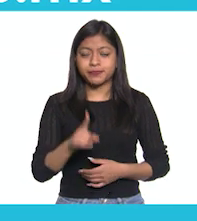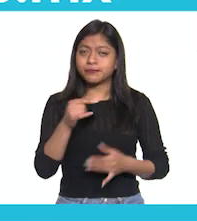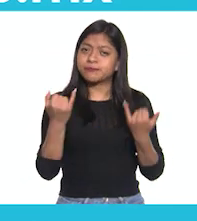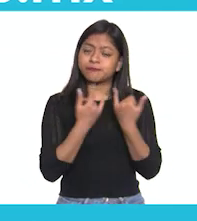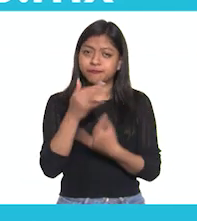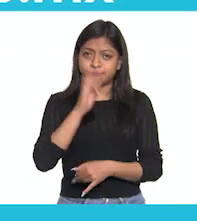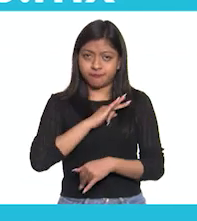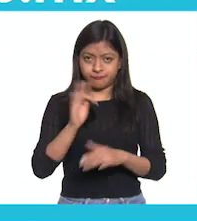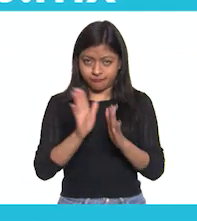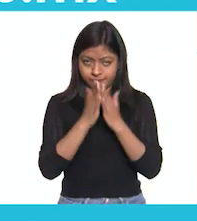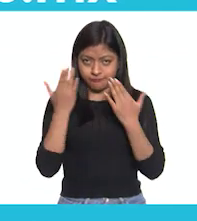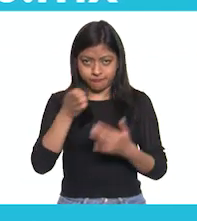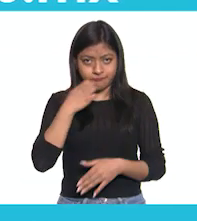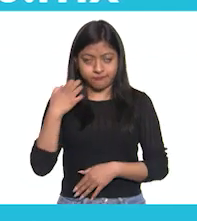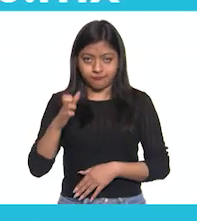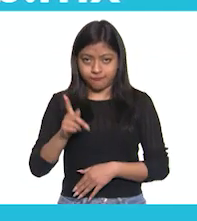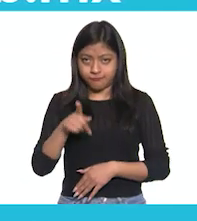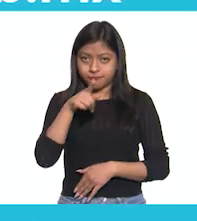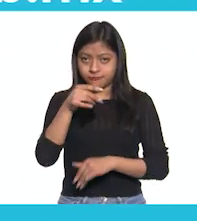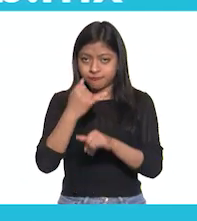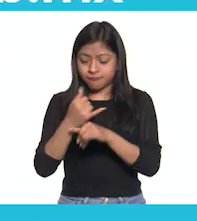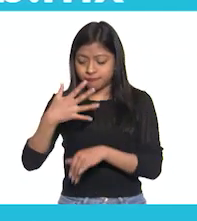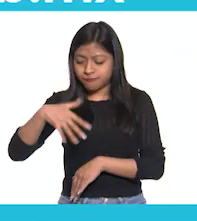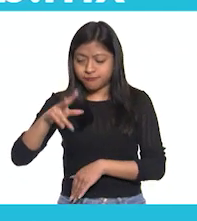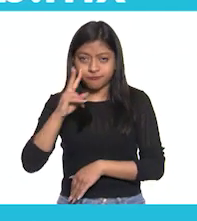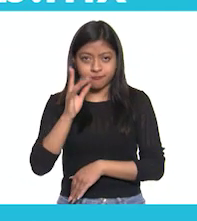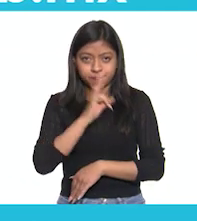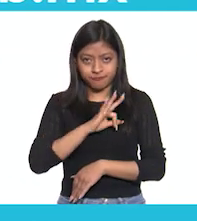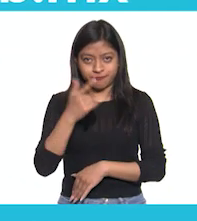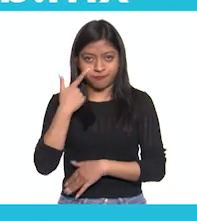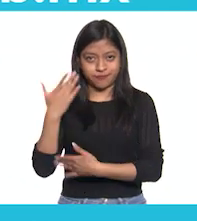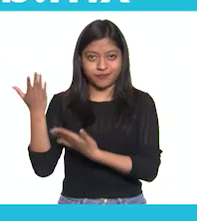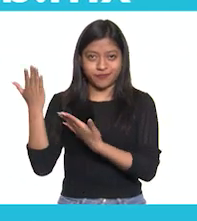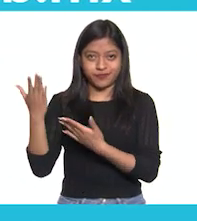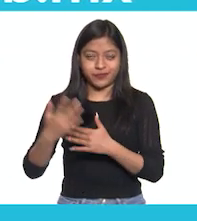También puedes encontrar los libros de texto en la página